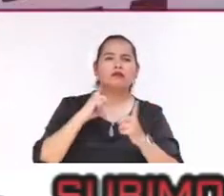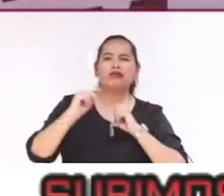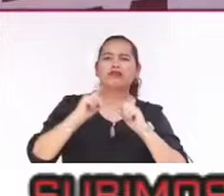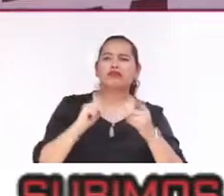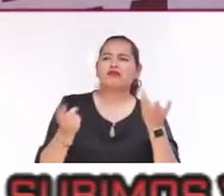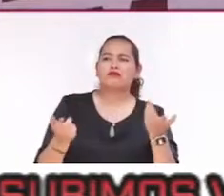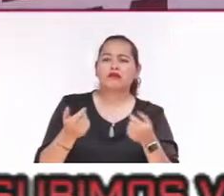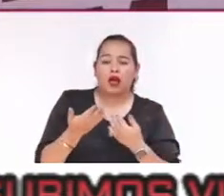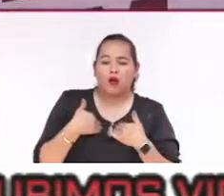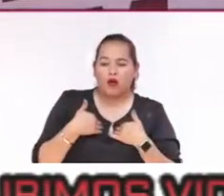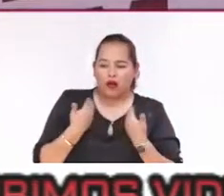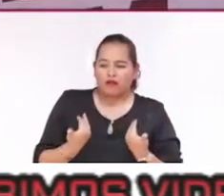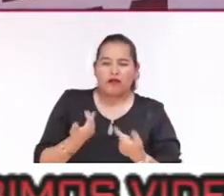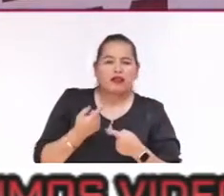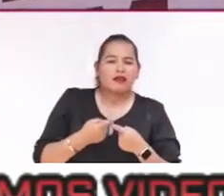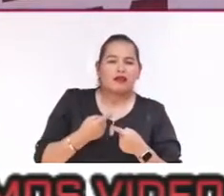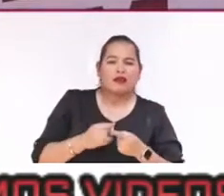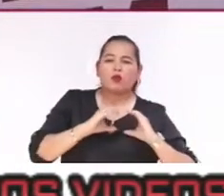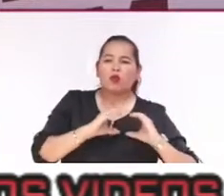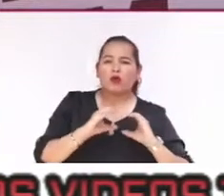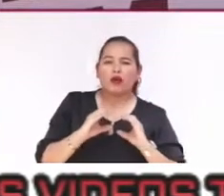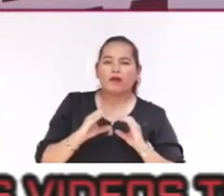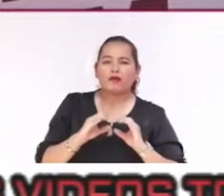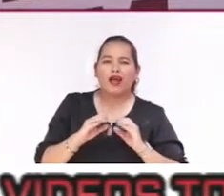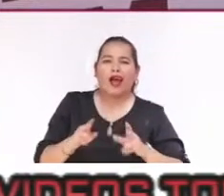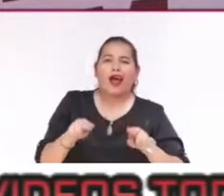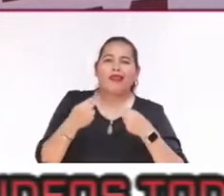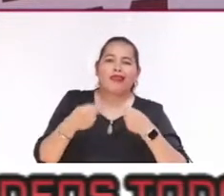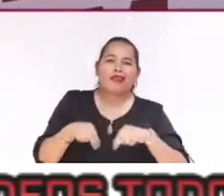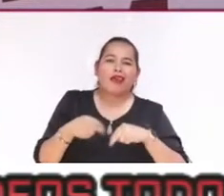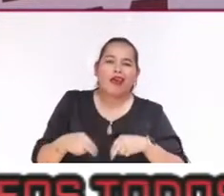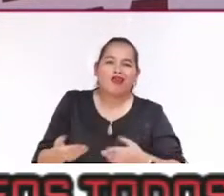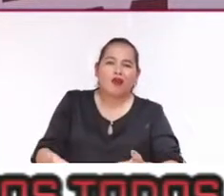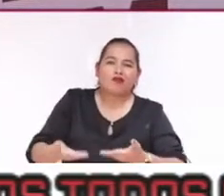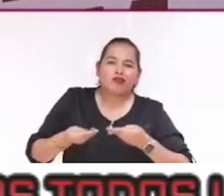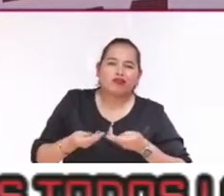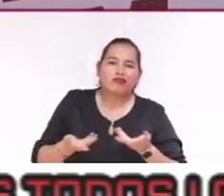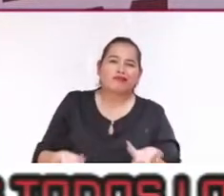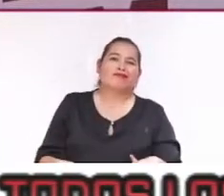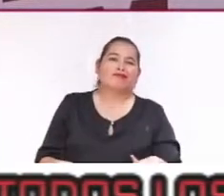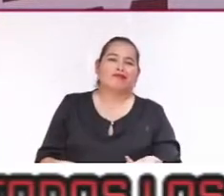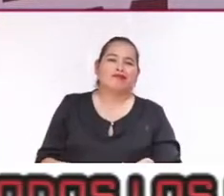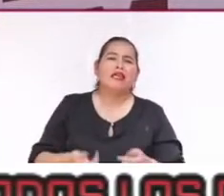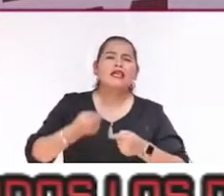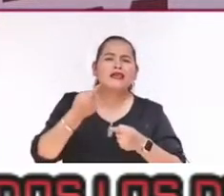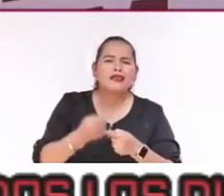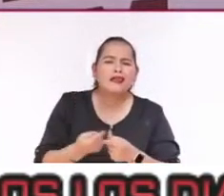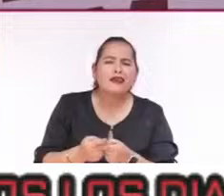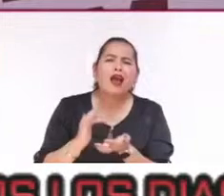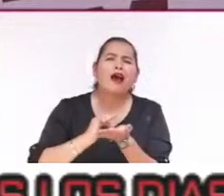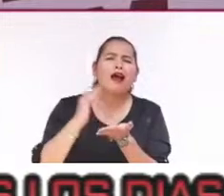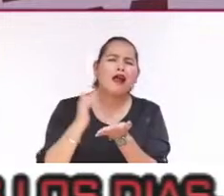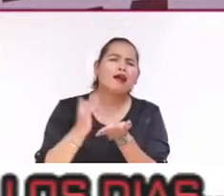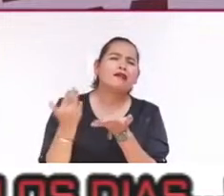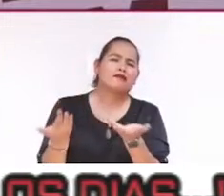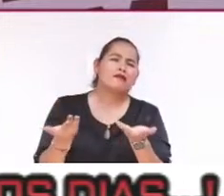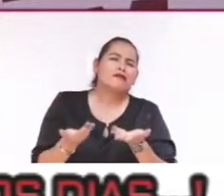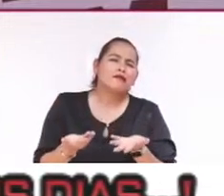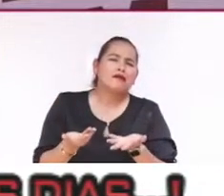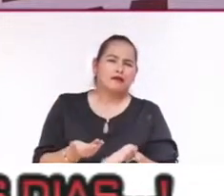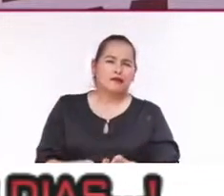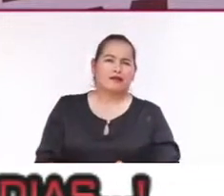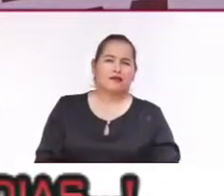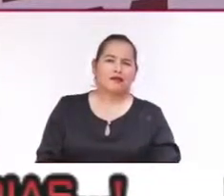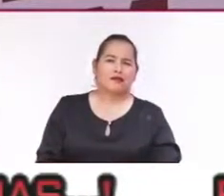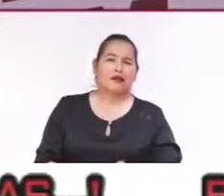cuidamos? A los nietos. ¿Quién reconoce ese trabajo? ¿A poco